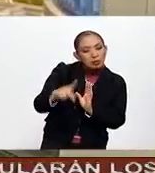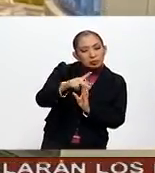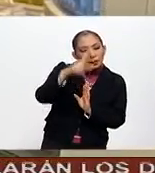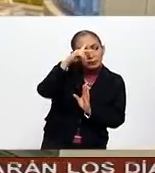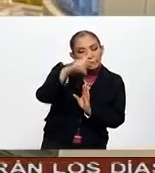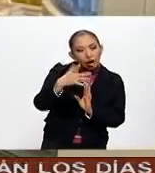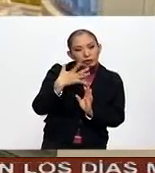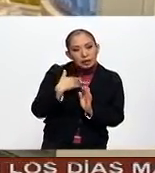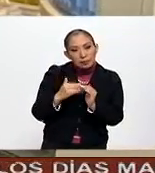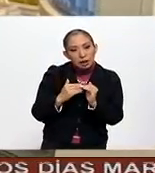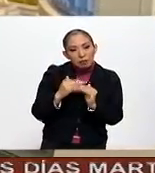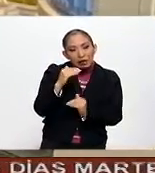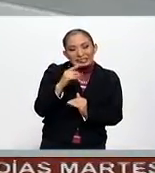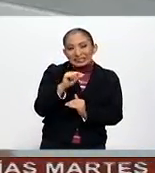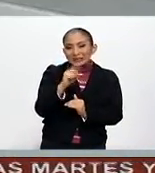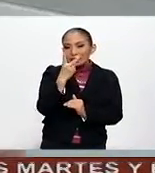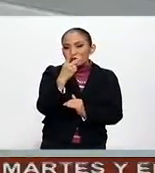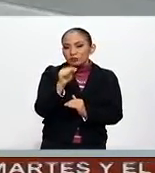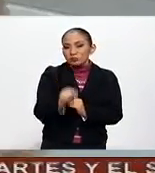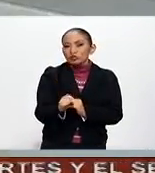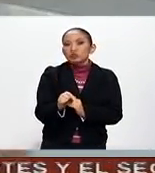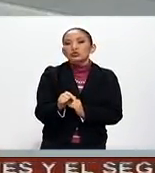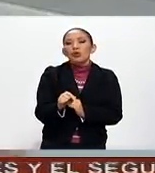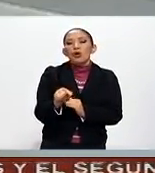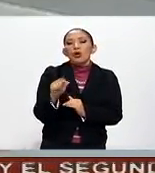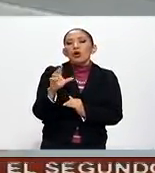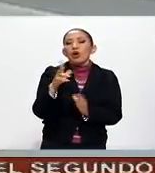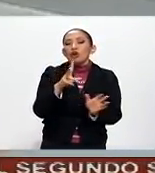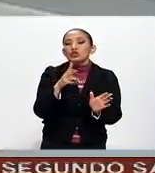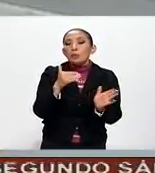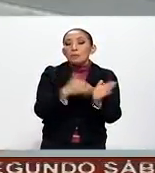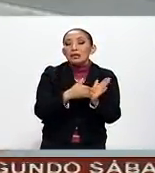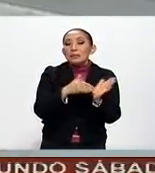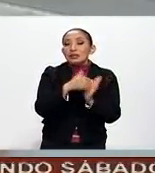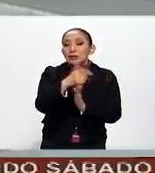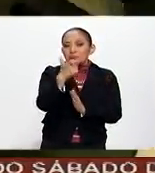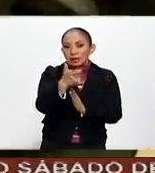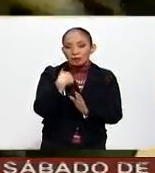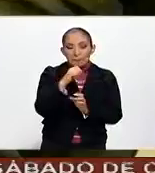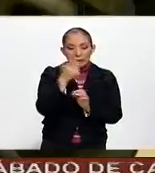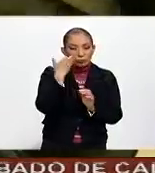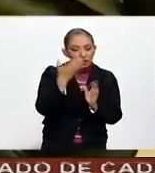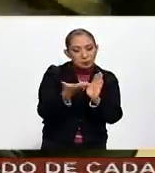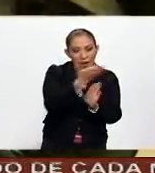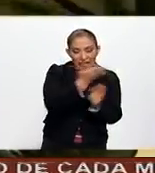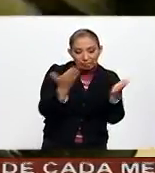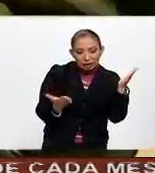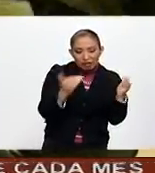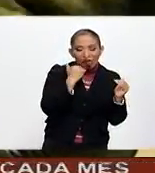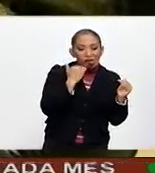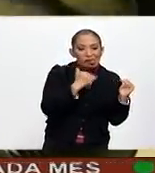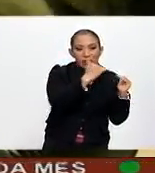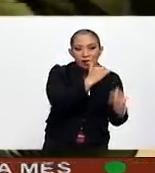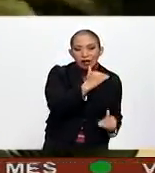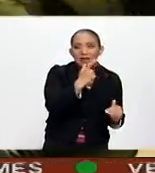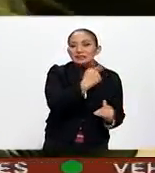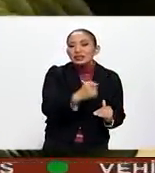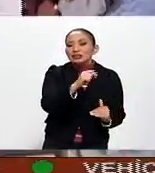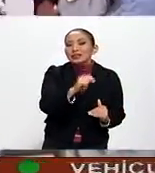mexicano registró un superávit de 72.8 mil millones de pesos, cuando en el mismo periodo había un déficit de